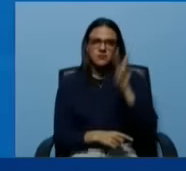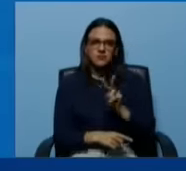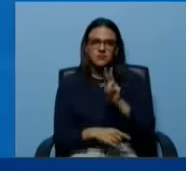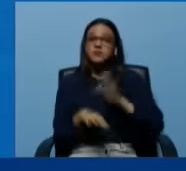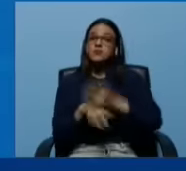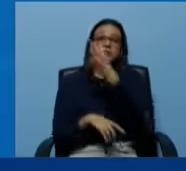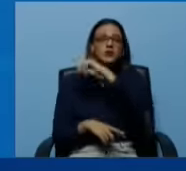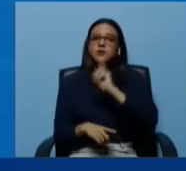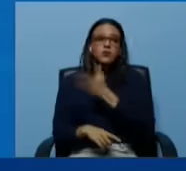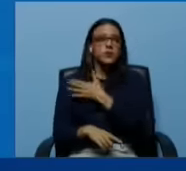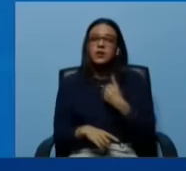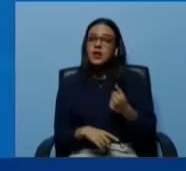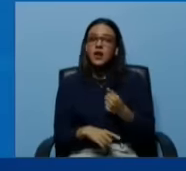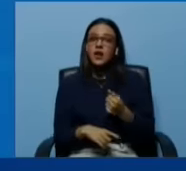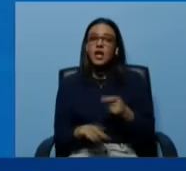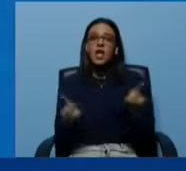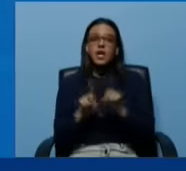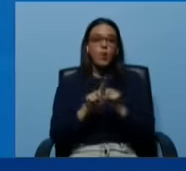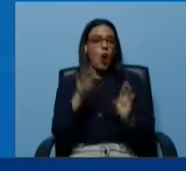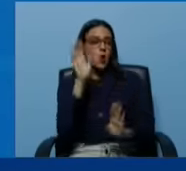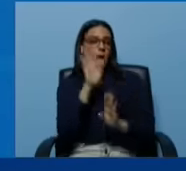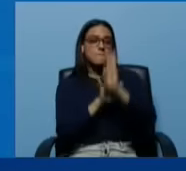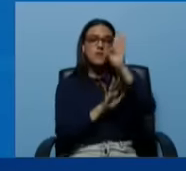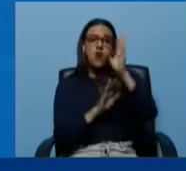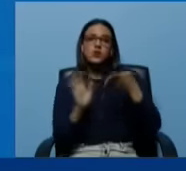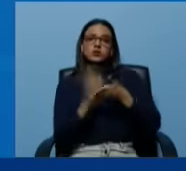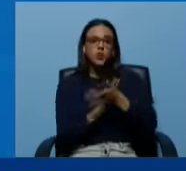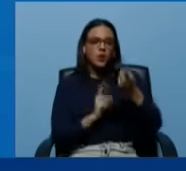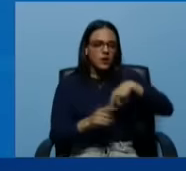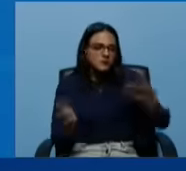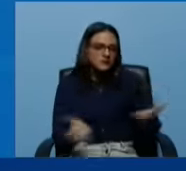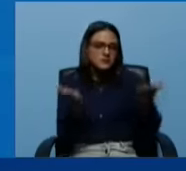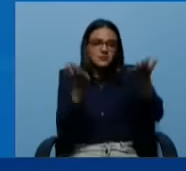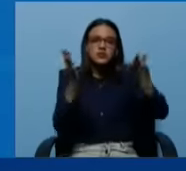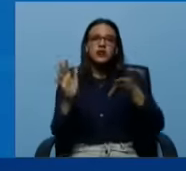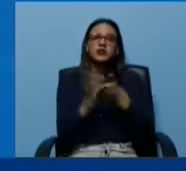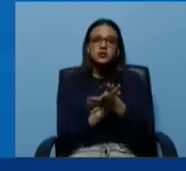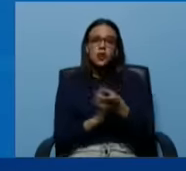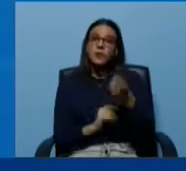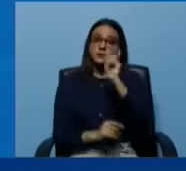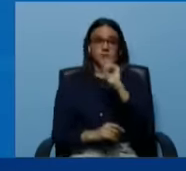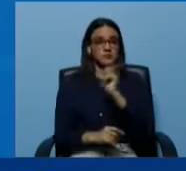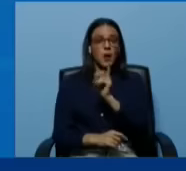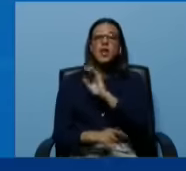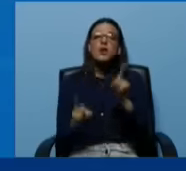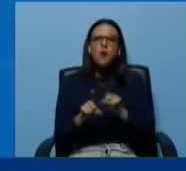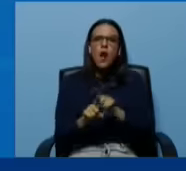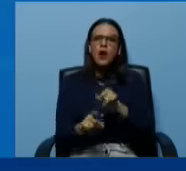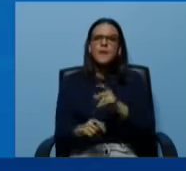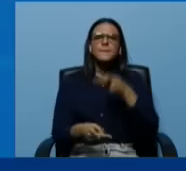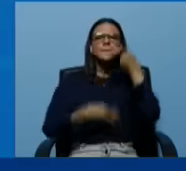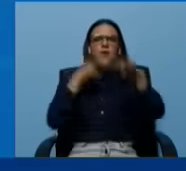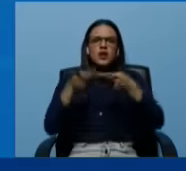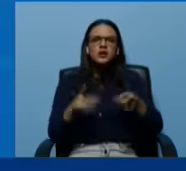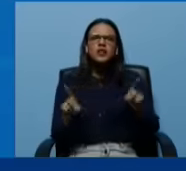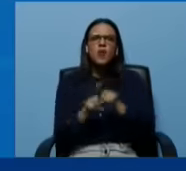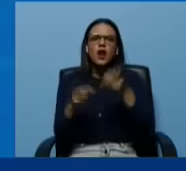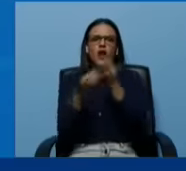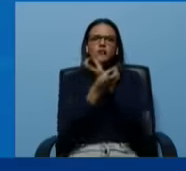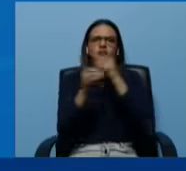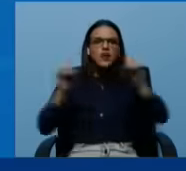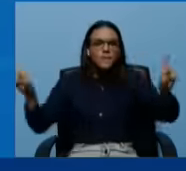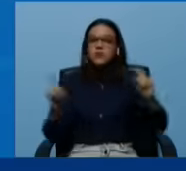que en Venezuela haya un proceso donde surge una alternativa política democrática, no. Se